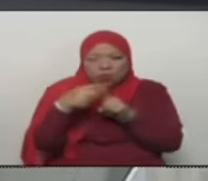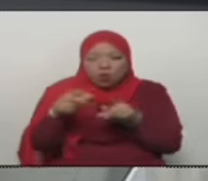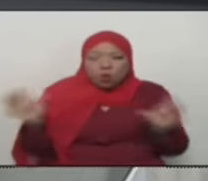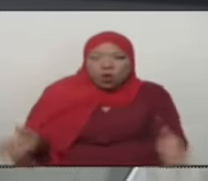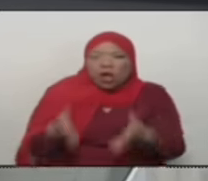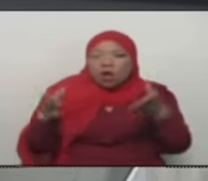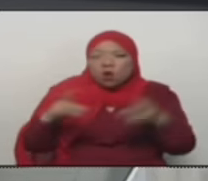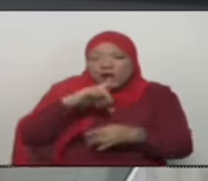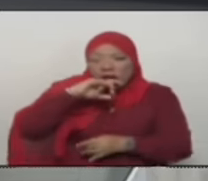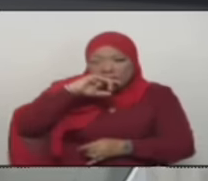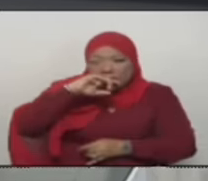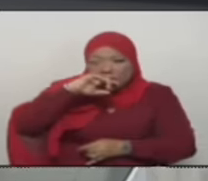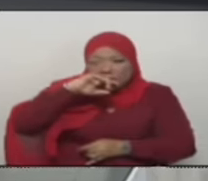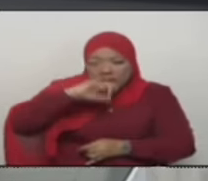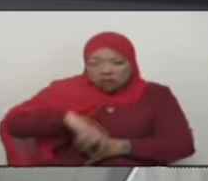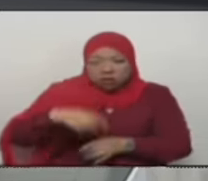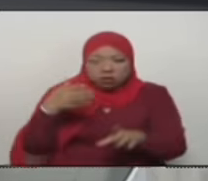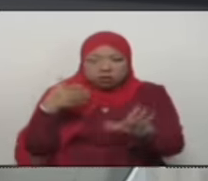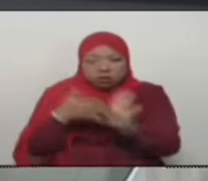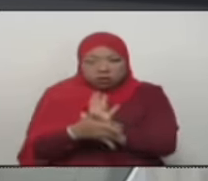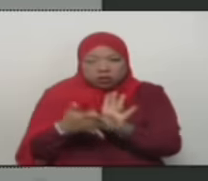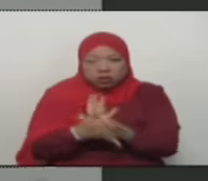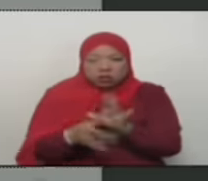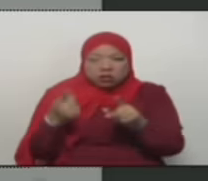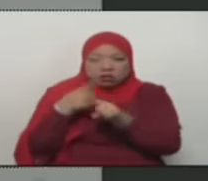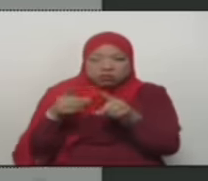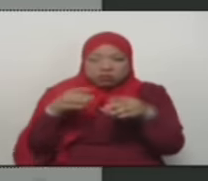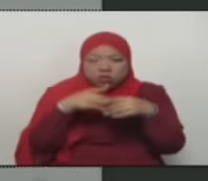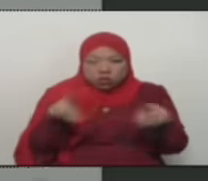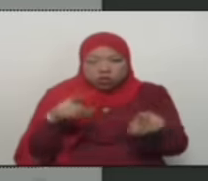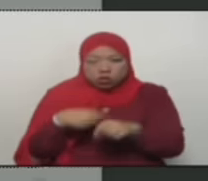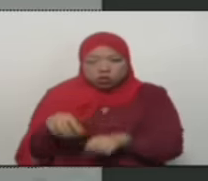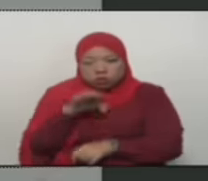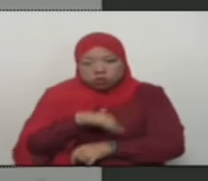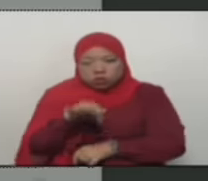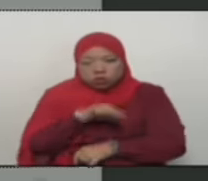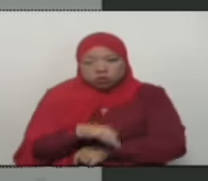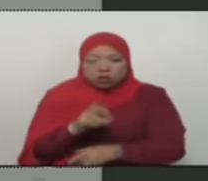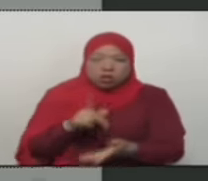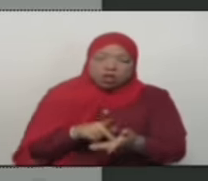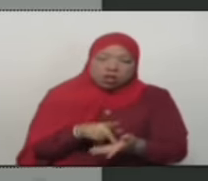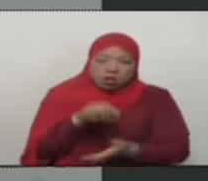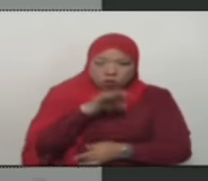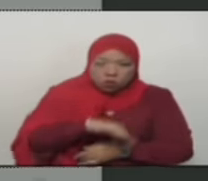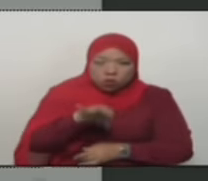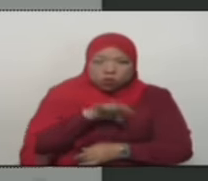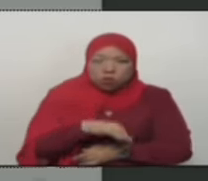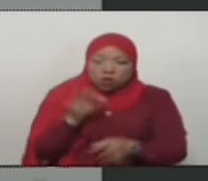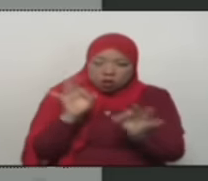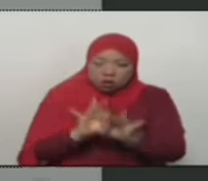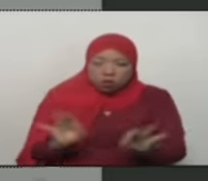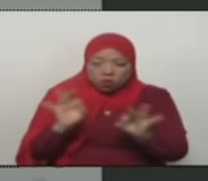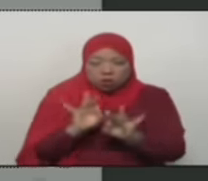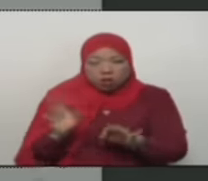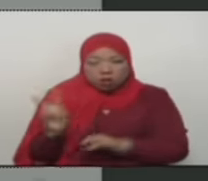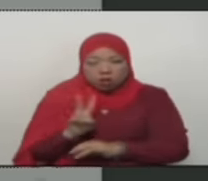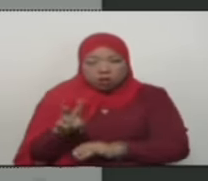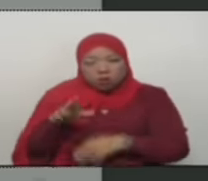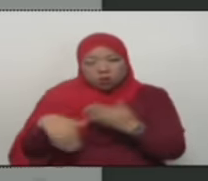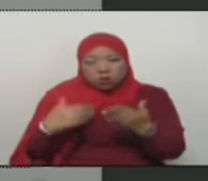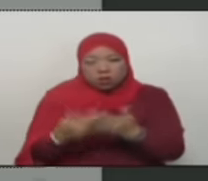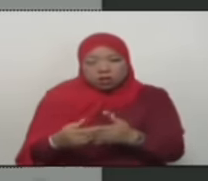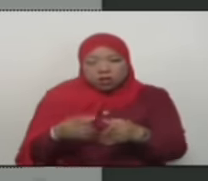odio, exacerbar las divisiones sociales, partirnos como sociedad, no nada más barrer la república, sino barrer